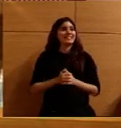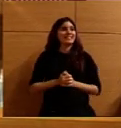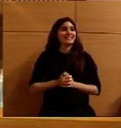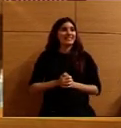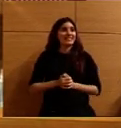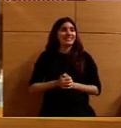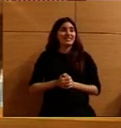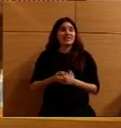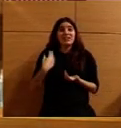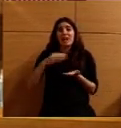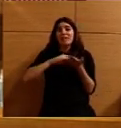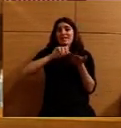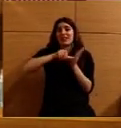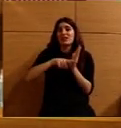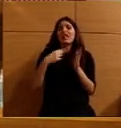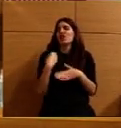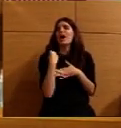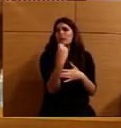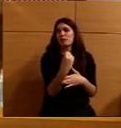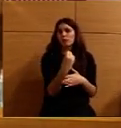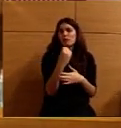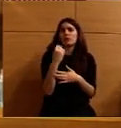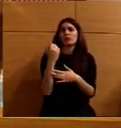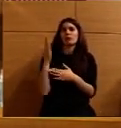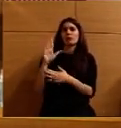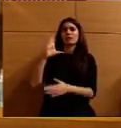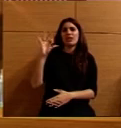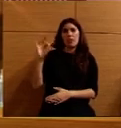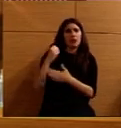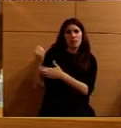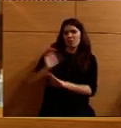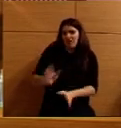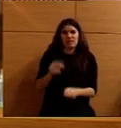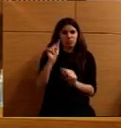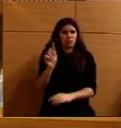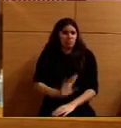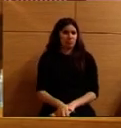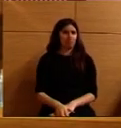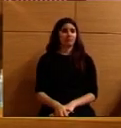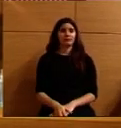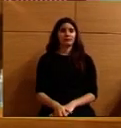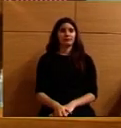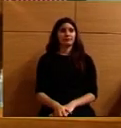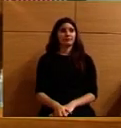nuestra administración local, de todas maneras apoyamos la moción de Ciudadanos y nada más.